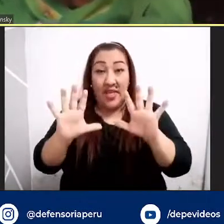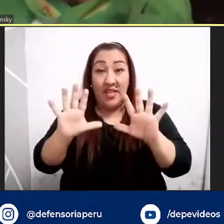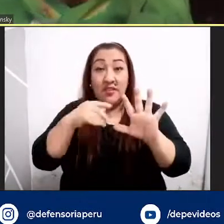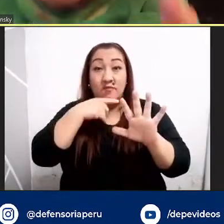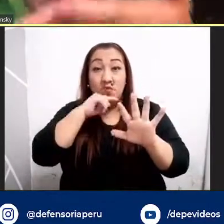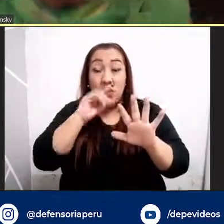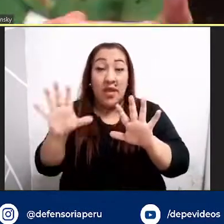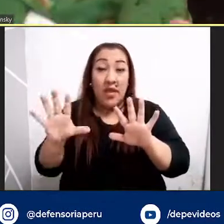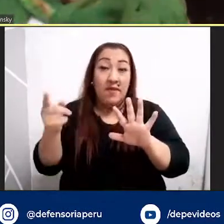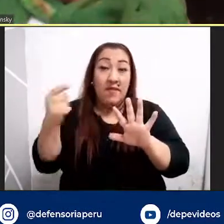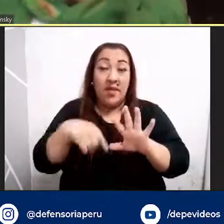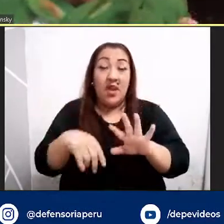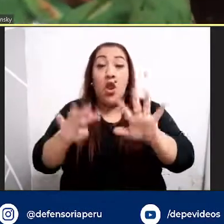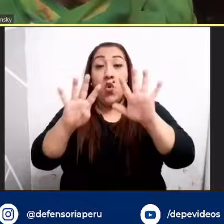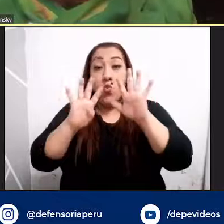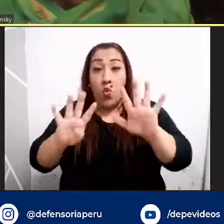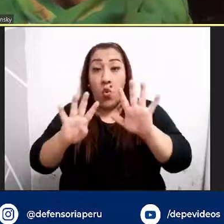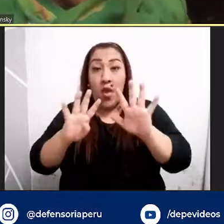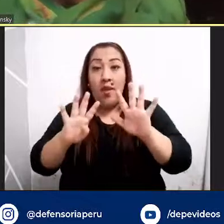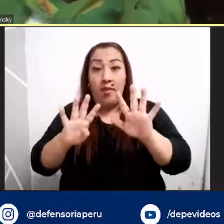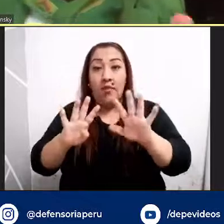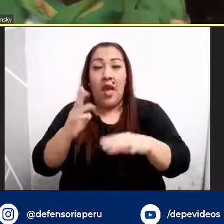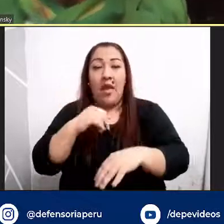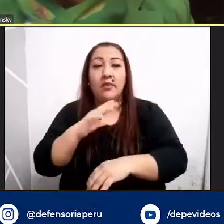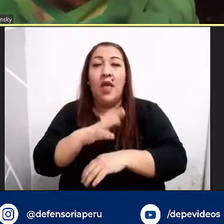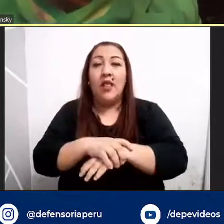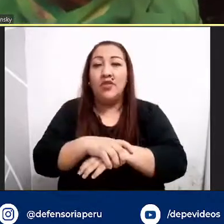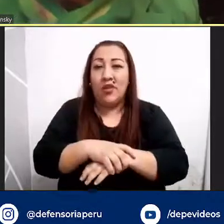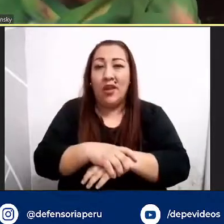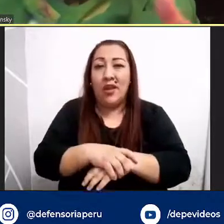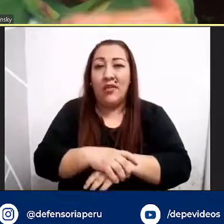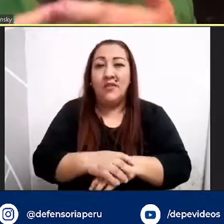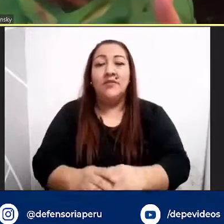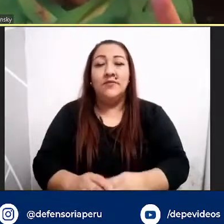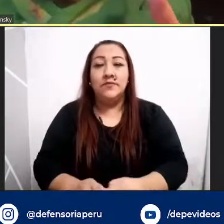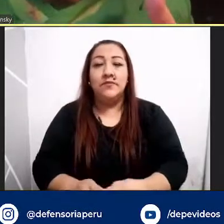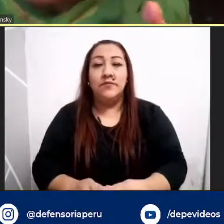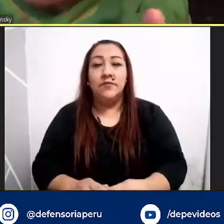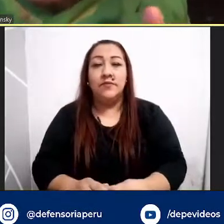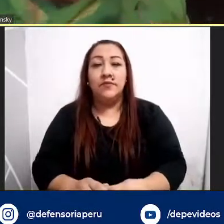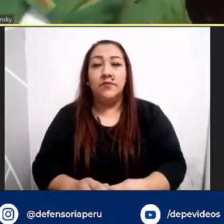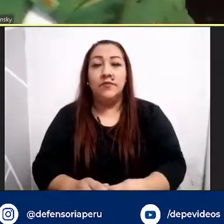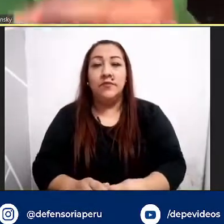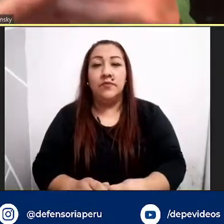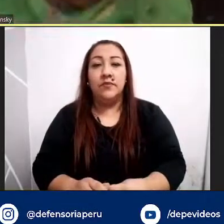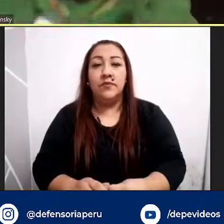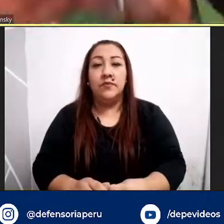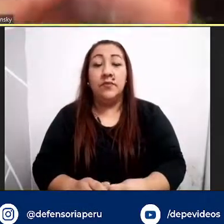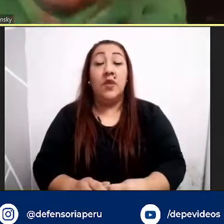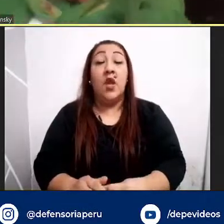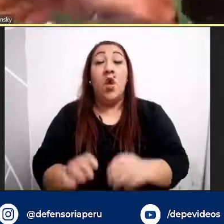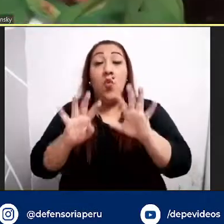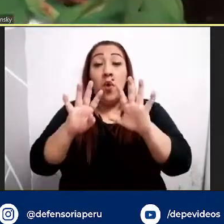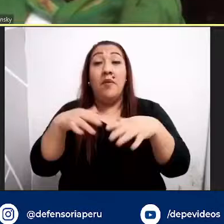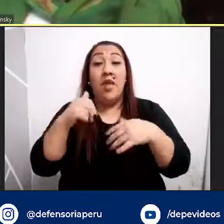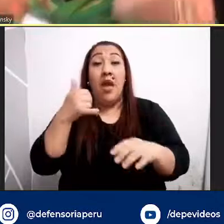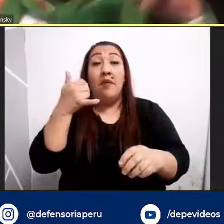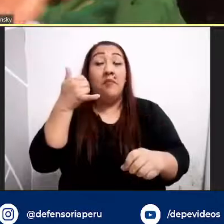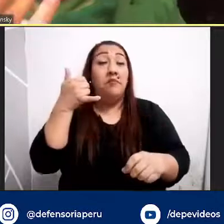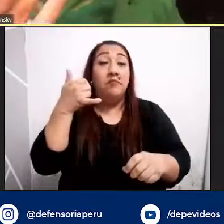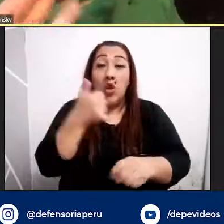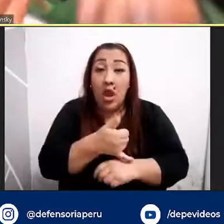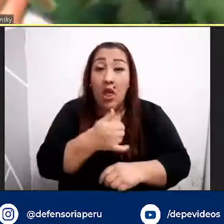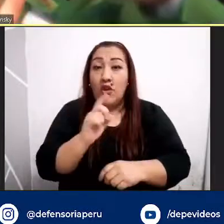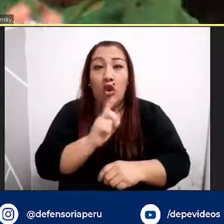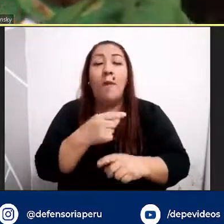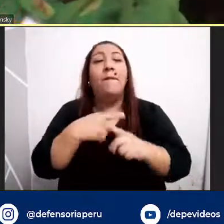venían, 9 han sido tocadas. Tocadas no quiere decir que las 9 penetradas, pero 9 tocadas,